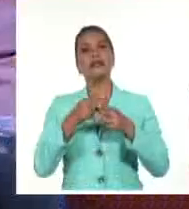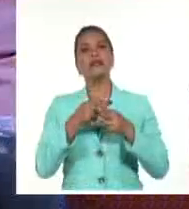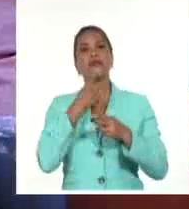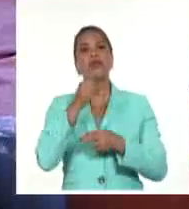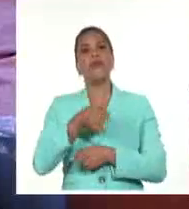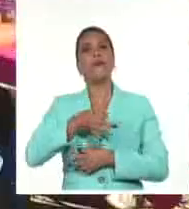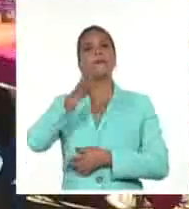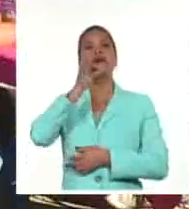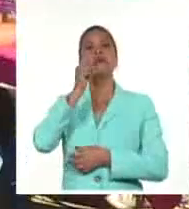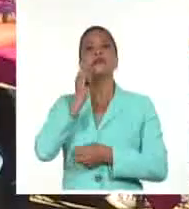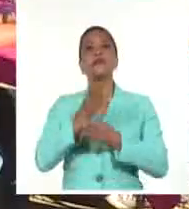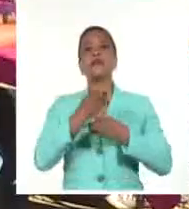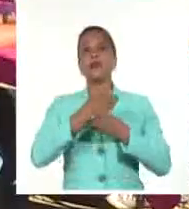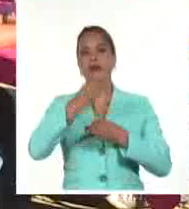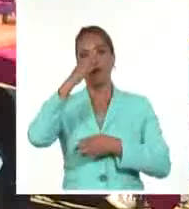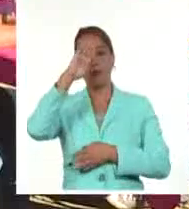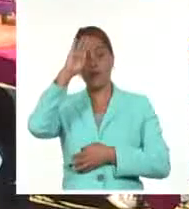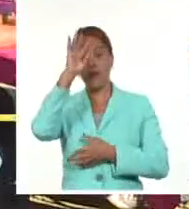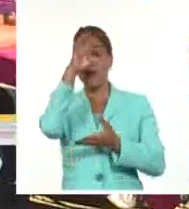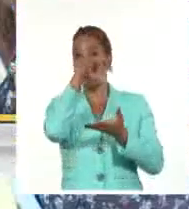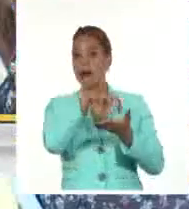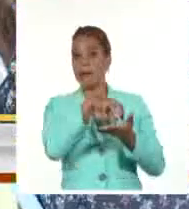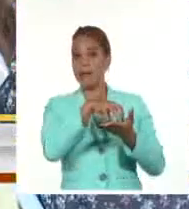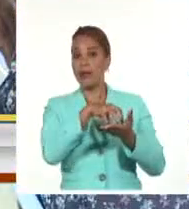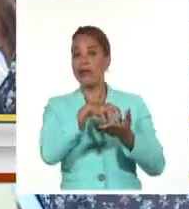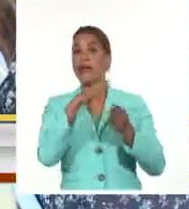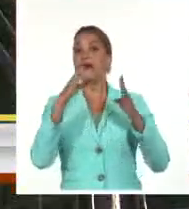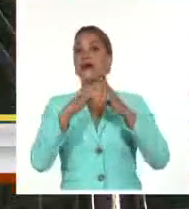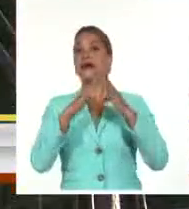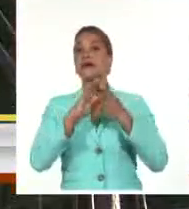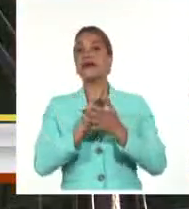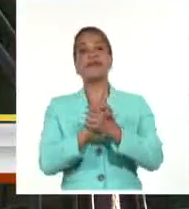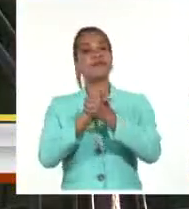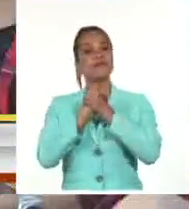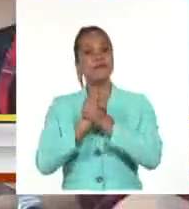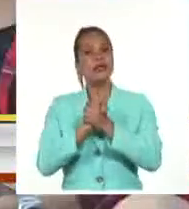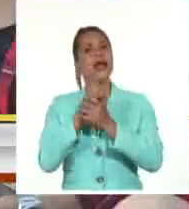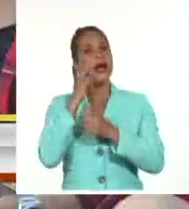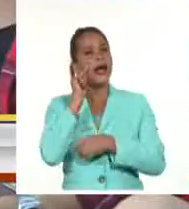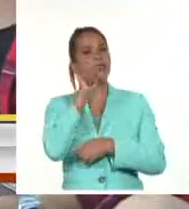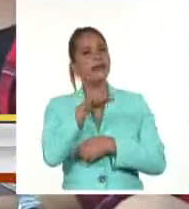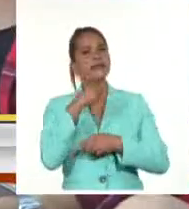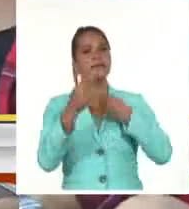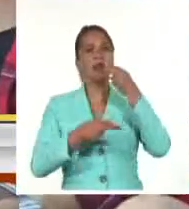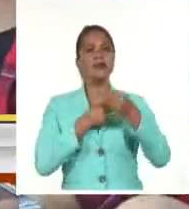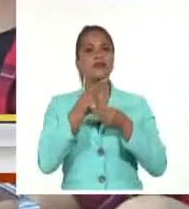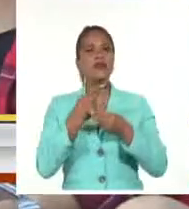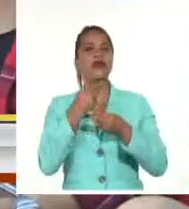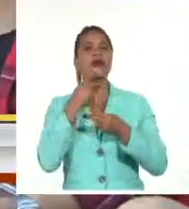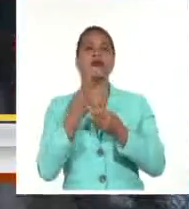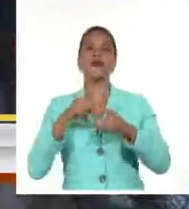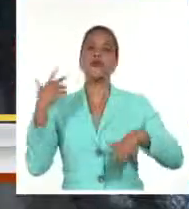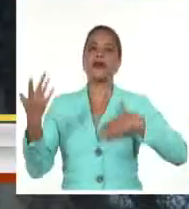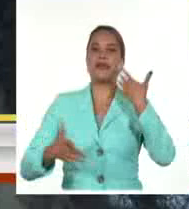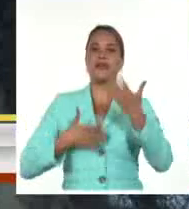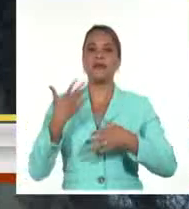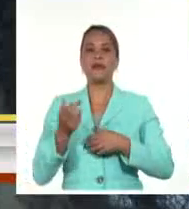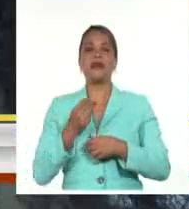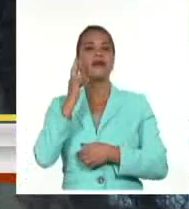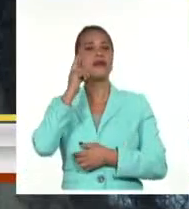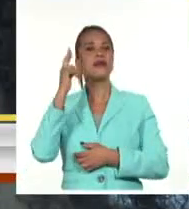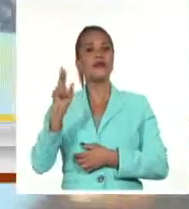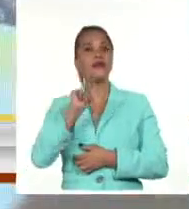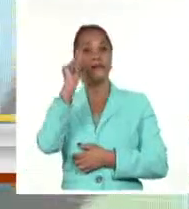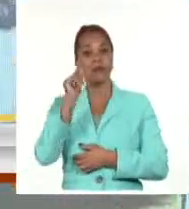el enamorado la capitalina casa de la amistad fue testigo de una trobada gigante en homenaje a santiago feliú quien este